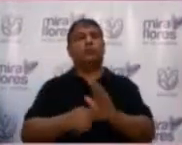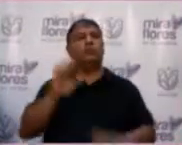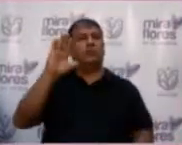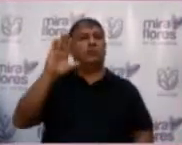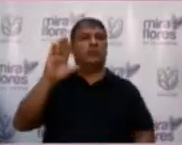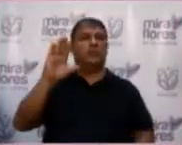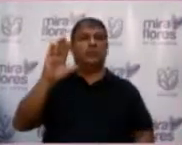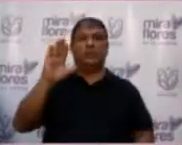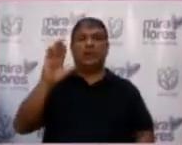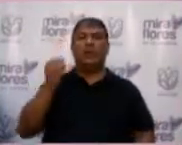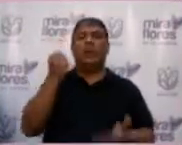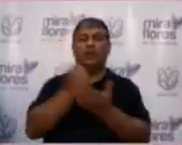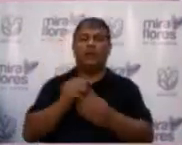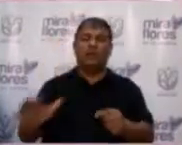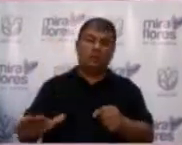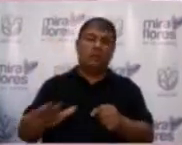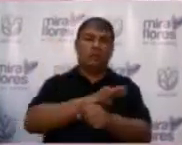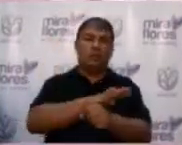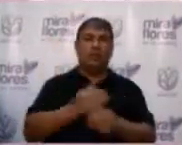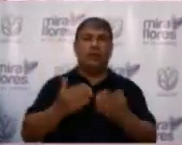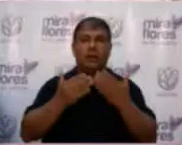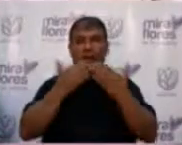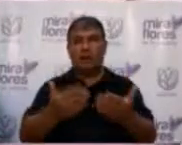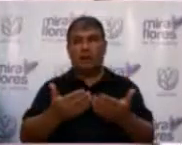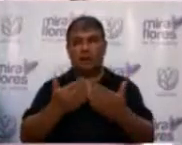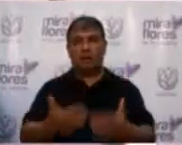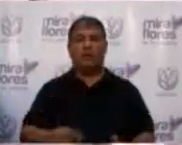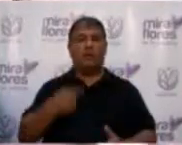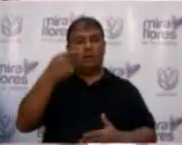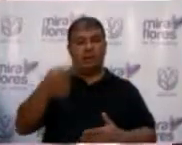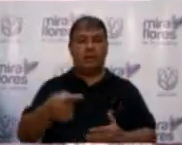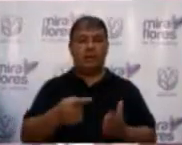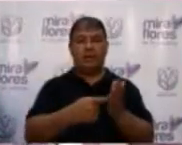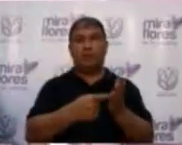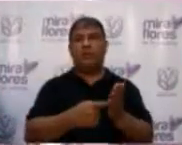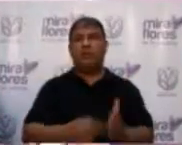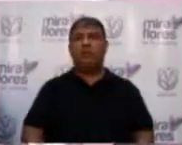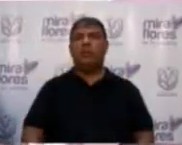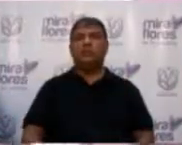conformidad. Aprobado por unanimidad. Muchísimas gracias. Vamos al siguiente punto.